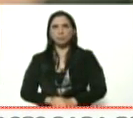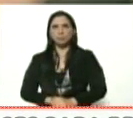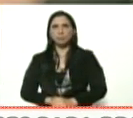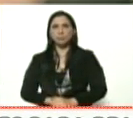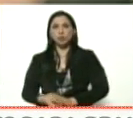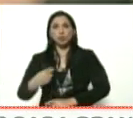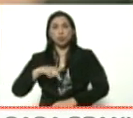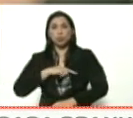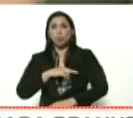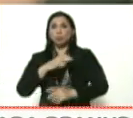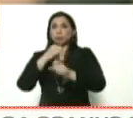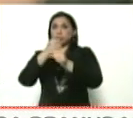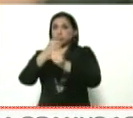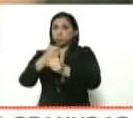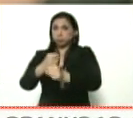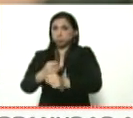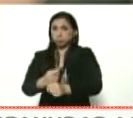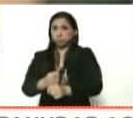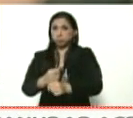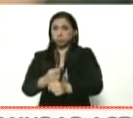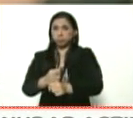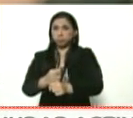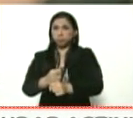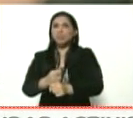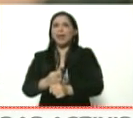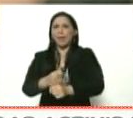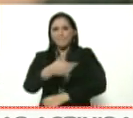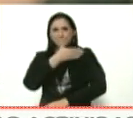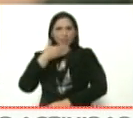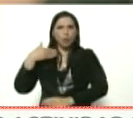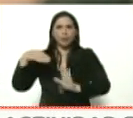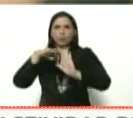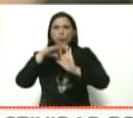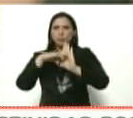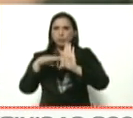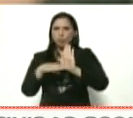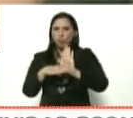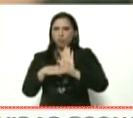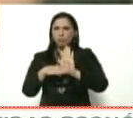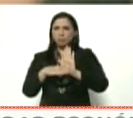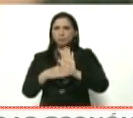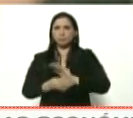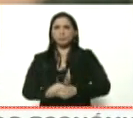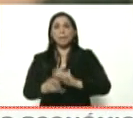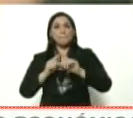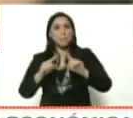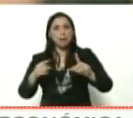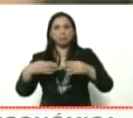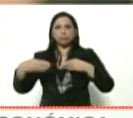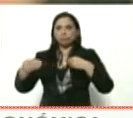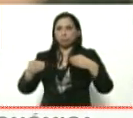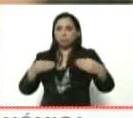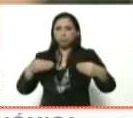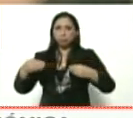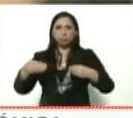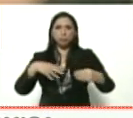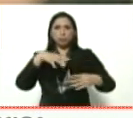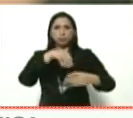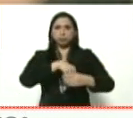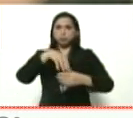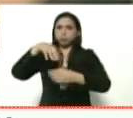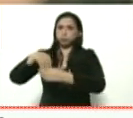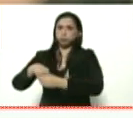estamos esperando que se creen las mejores condiciones para flexibilizar la